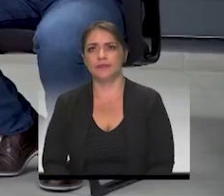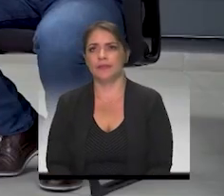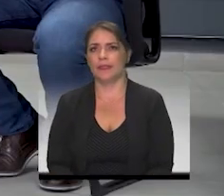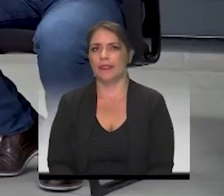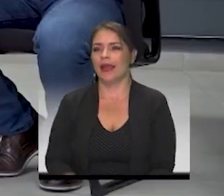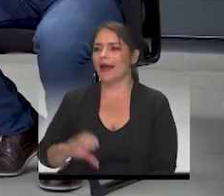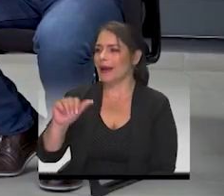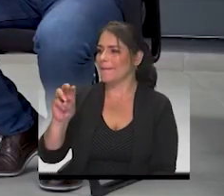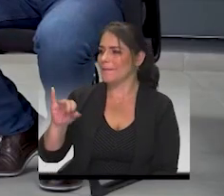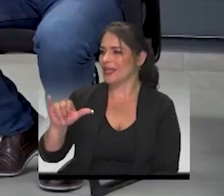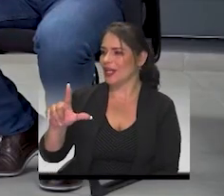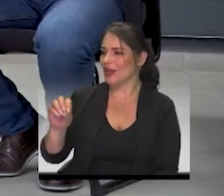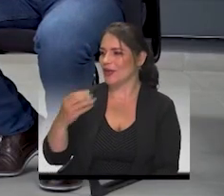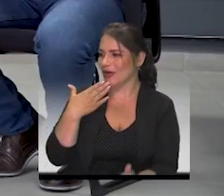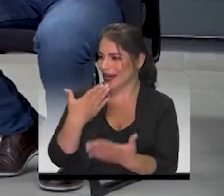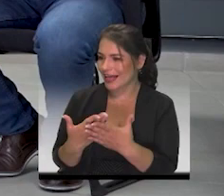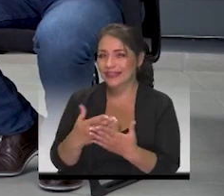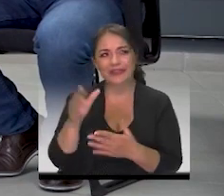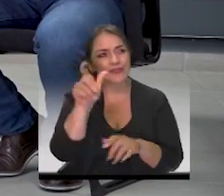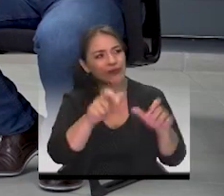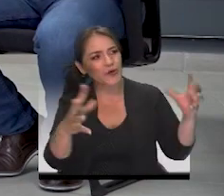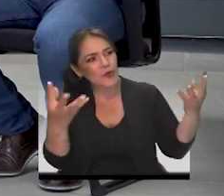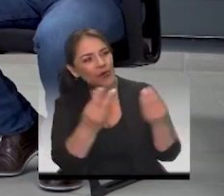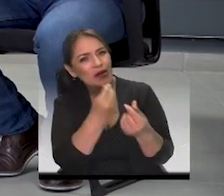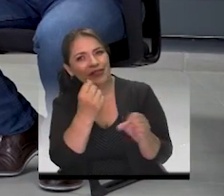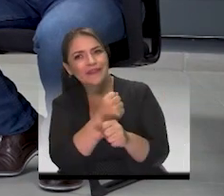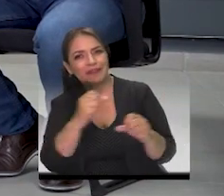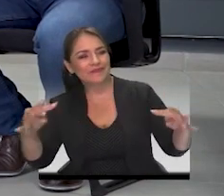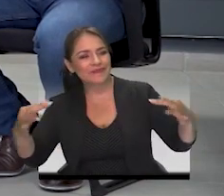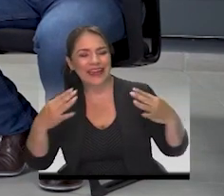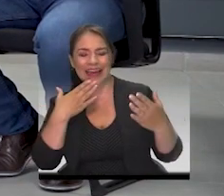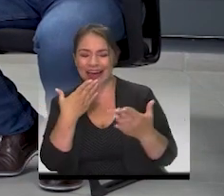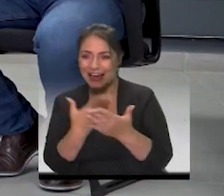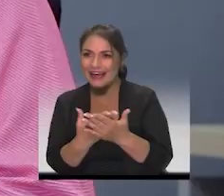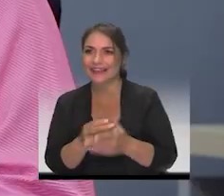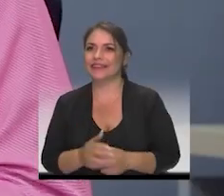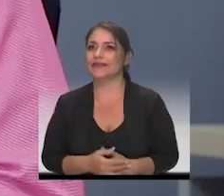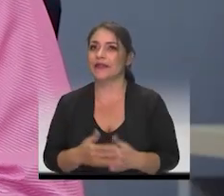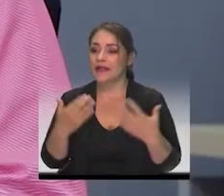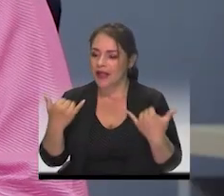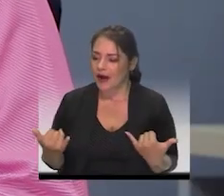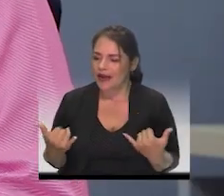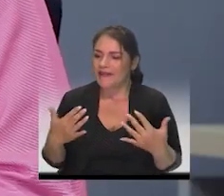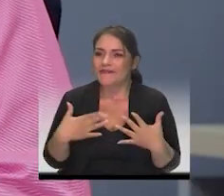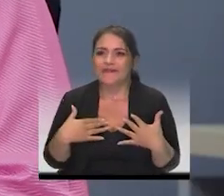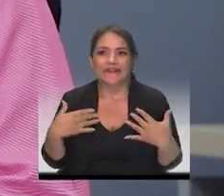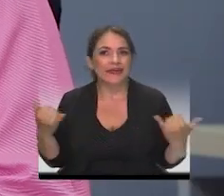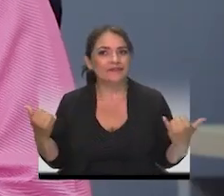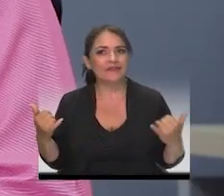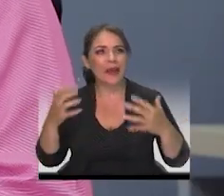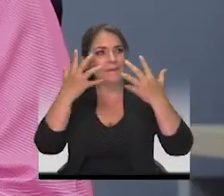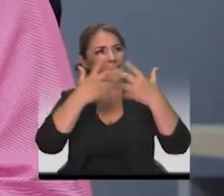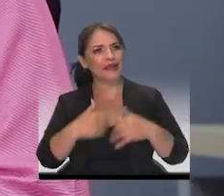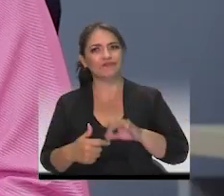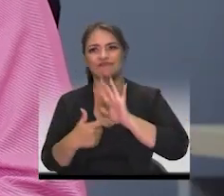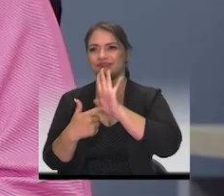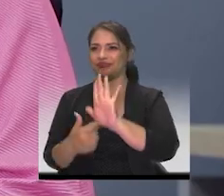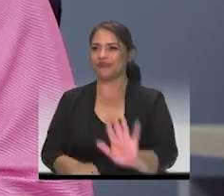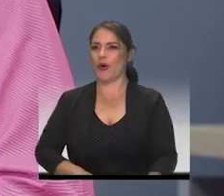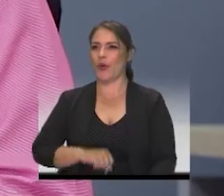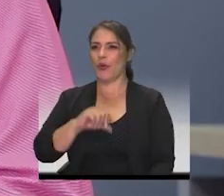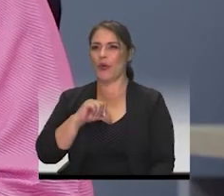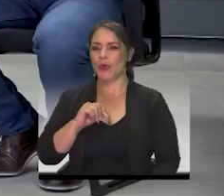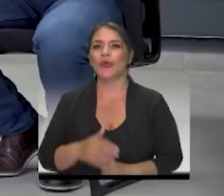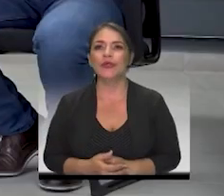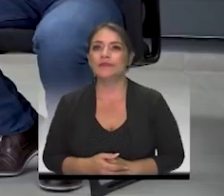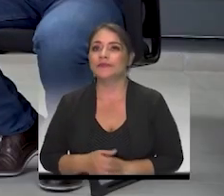Camilo, gracias a usted, Andrés, a todo su equipo de trabajo por recibirnos acá, por permitirnos mostrar otra empresa, orgullo de nuestra